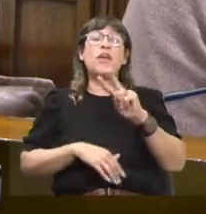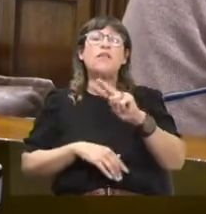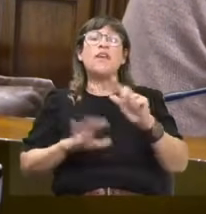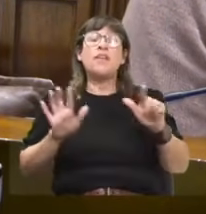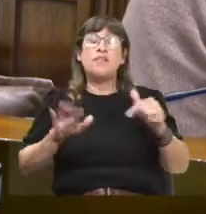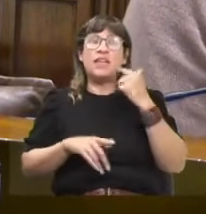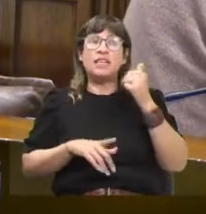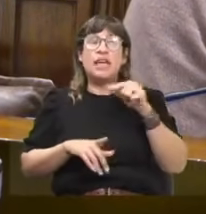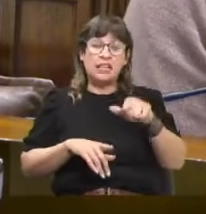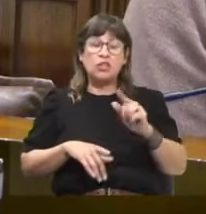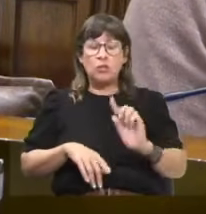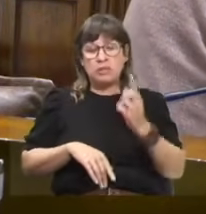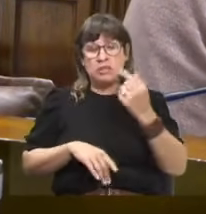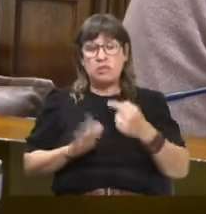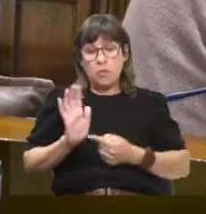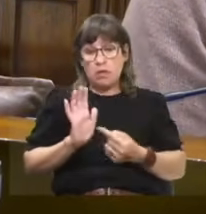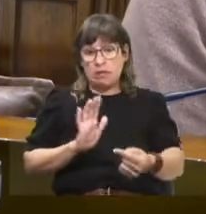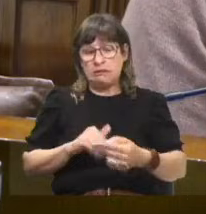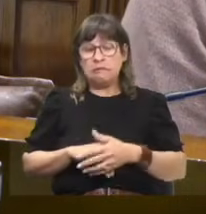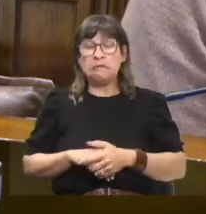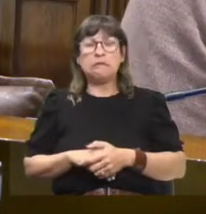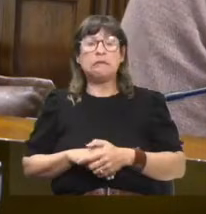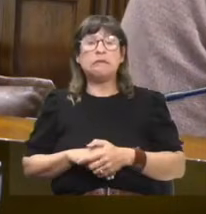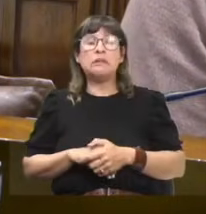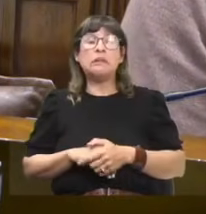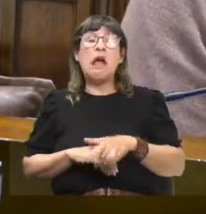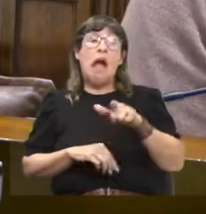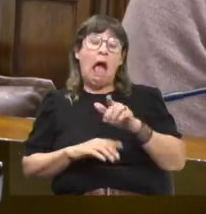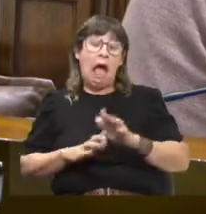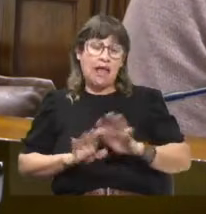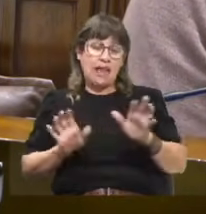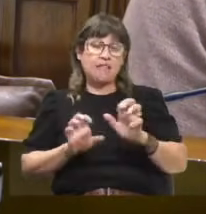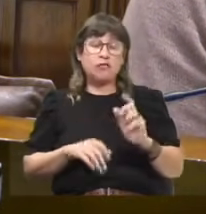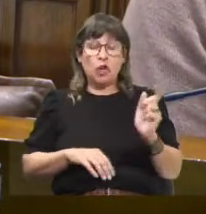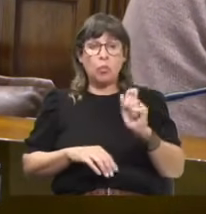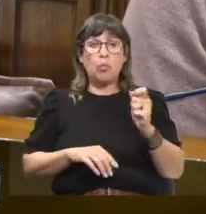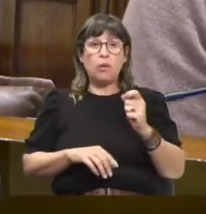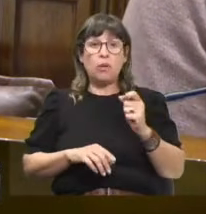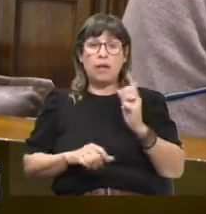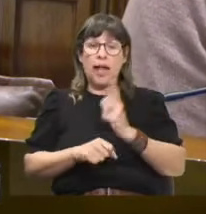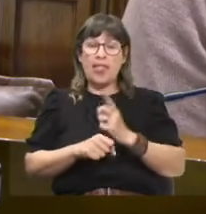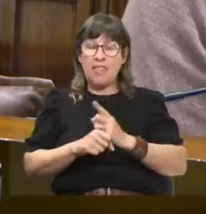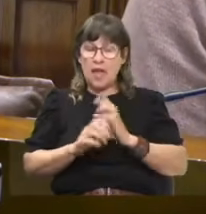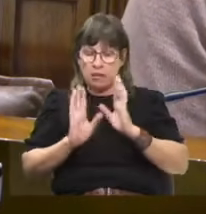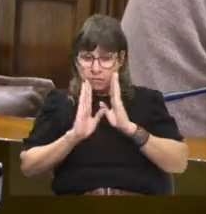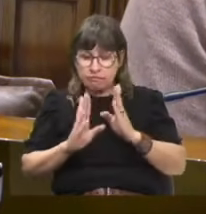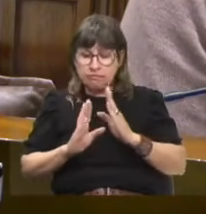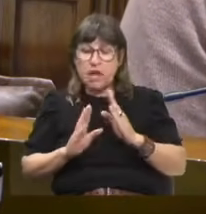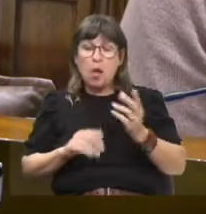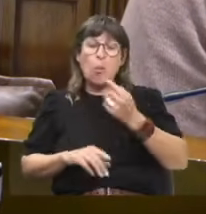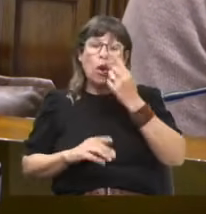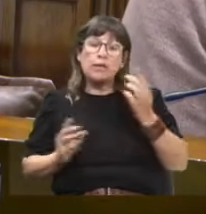principio refiere a que el funcionario debe velar por el interés general por sobre sus